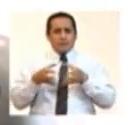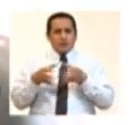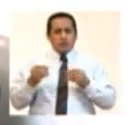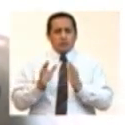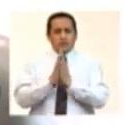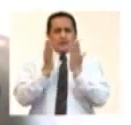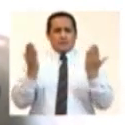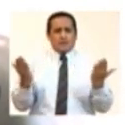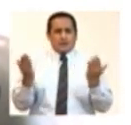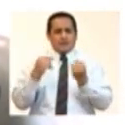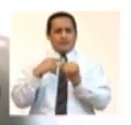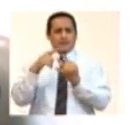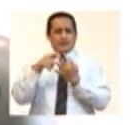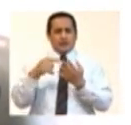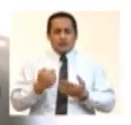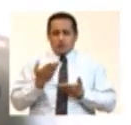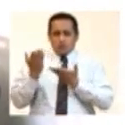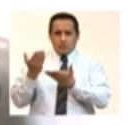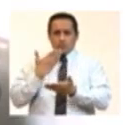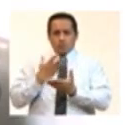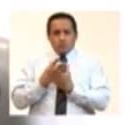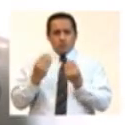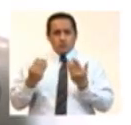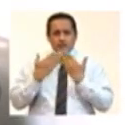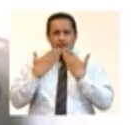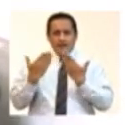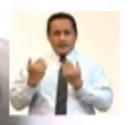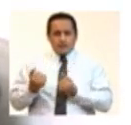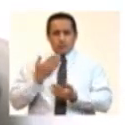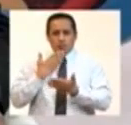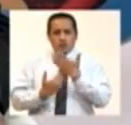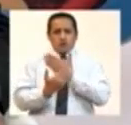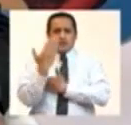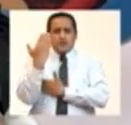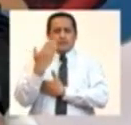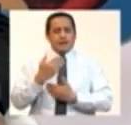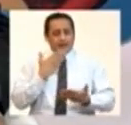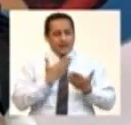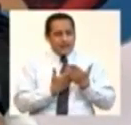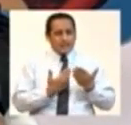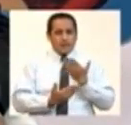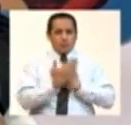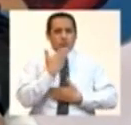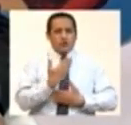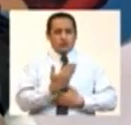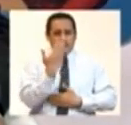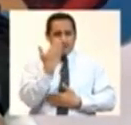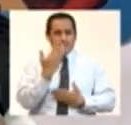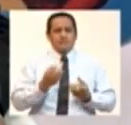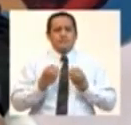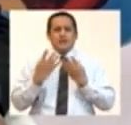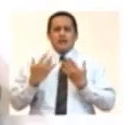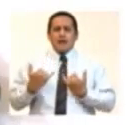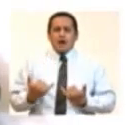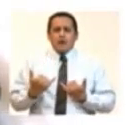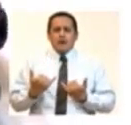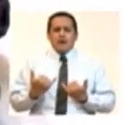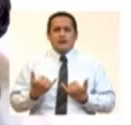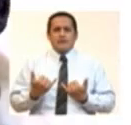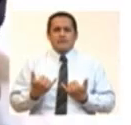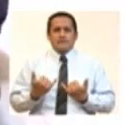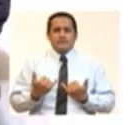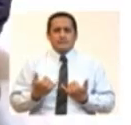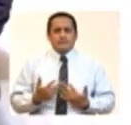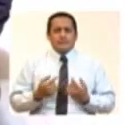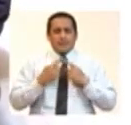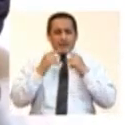columnista en diarios locales. Doctor Parodi, muchas gracias por estar con nosotros. Buenos días. Encantado, Rocío. Buenos días. A tus órdenes. A ver,